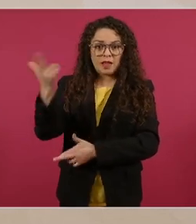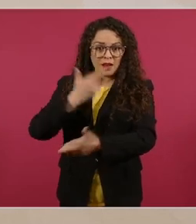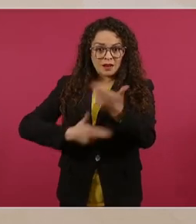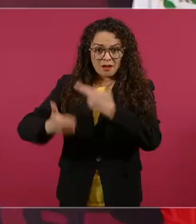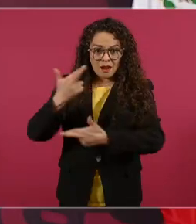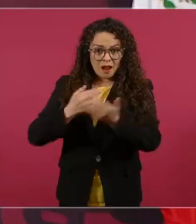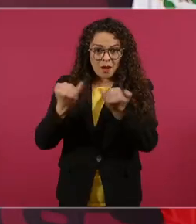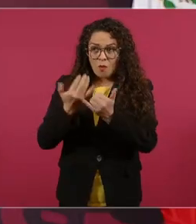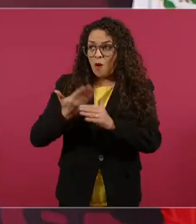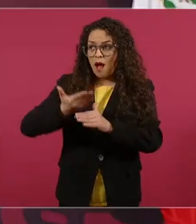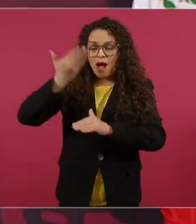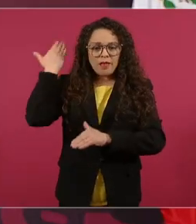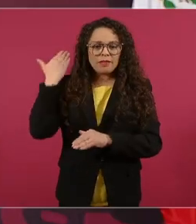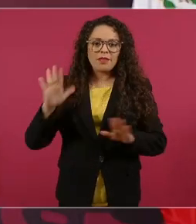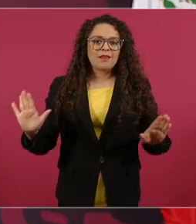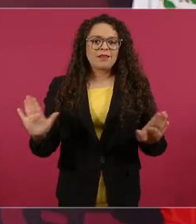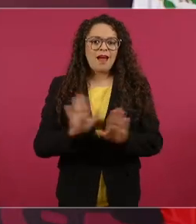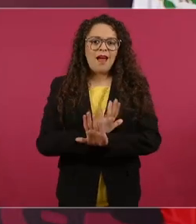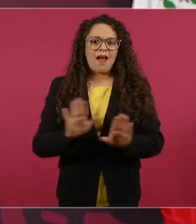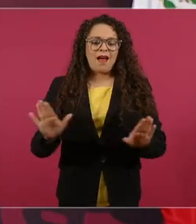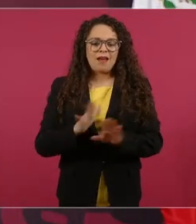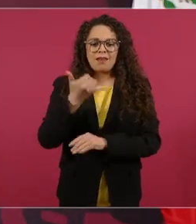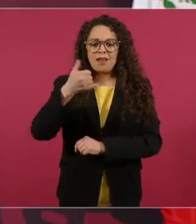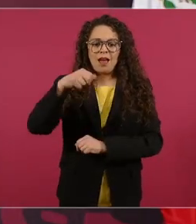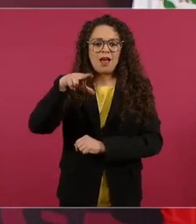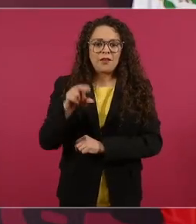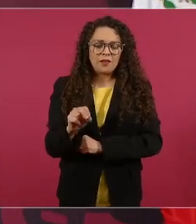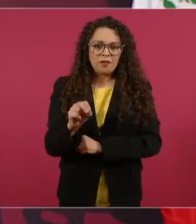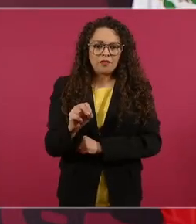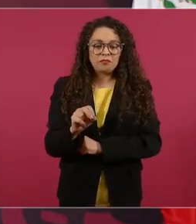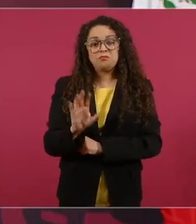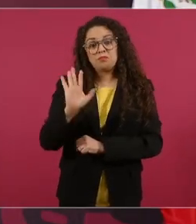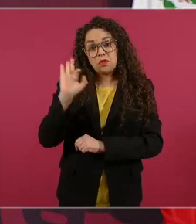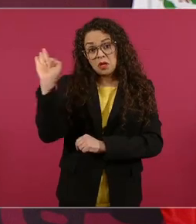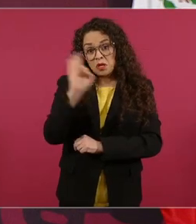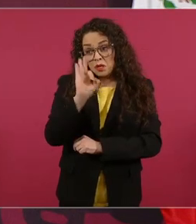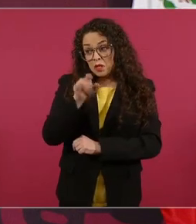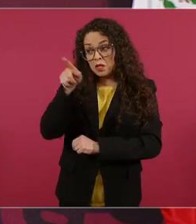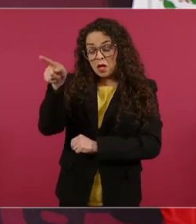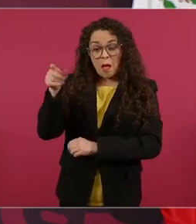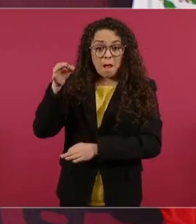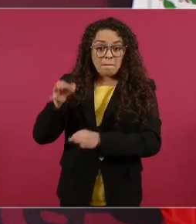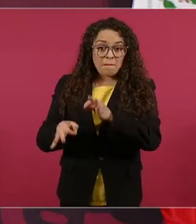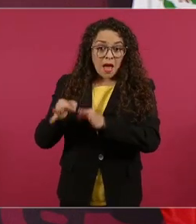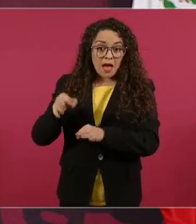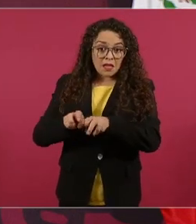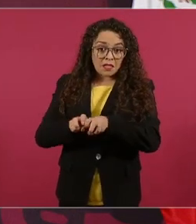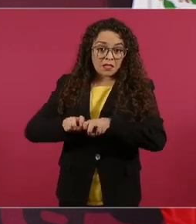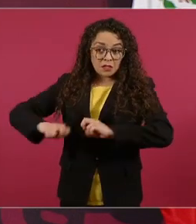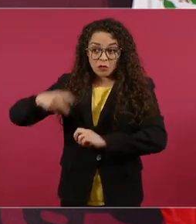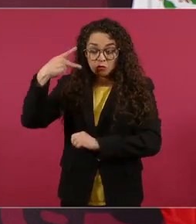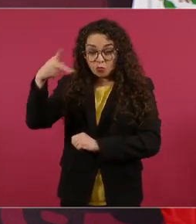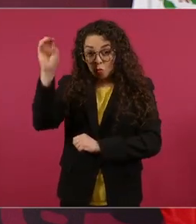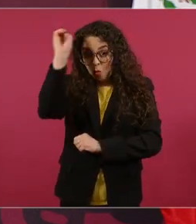Entonces, a lo mejor este magistrado opina de que es difícil,